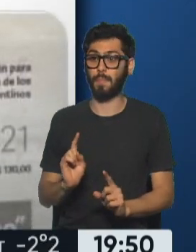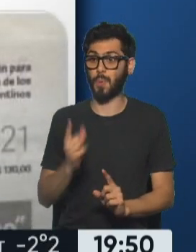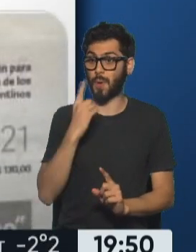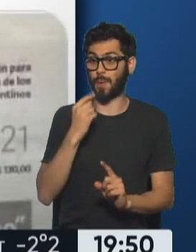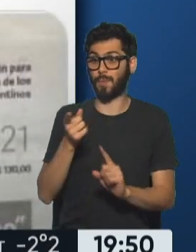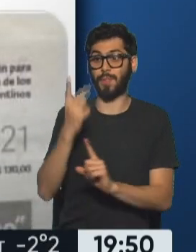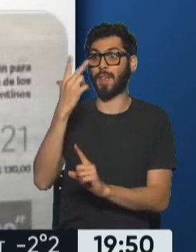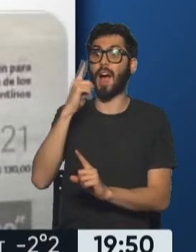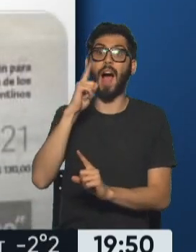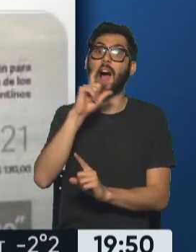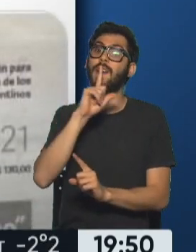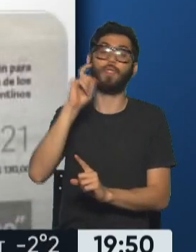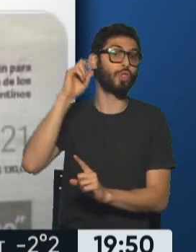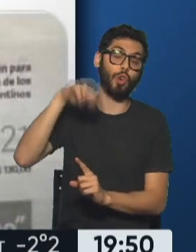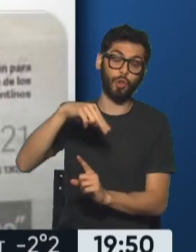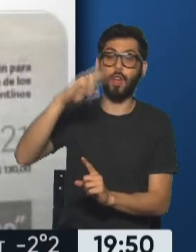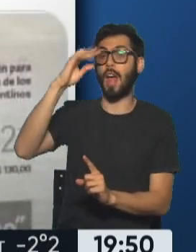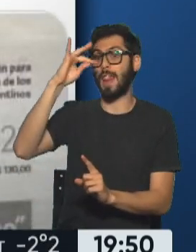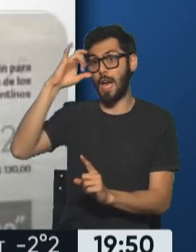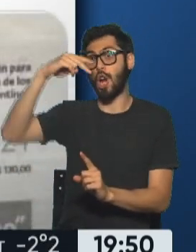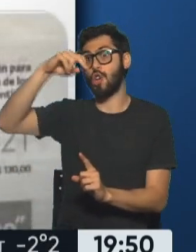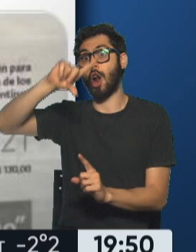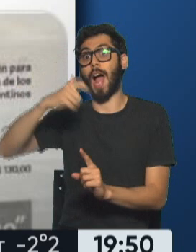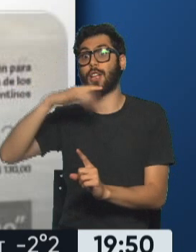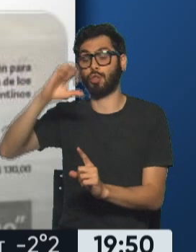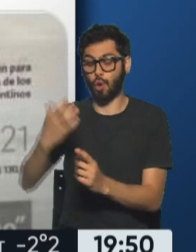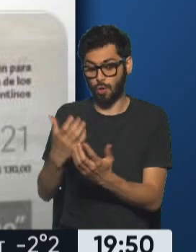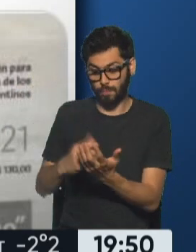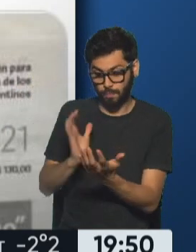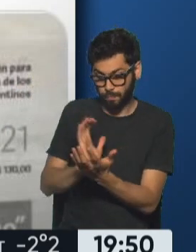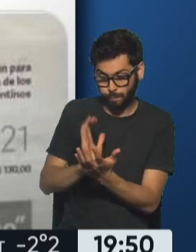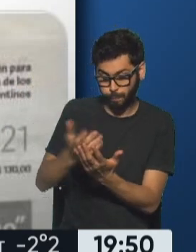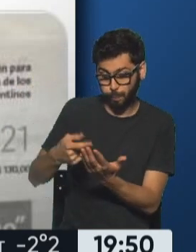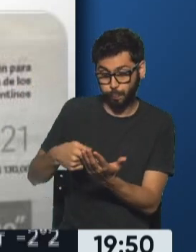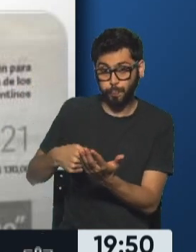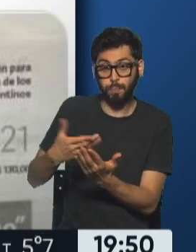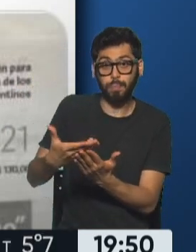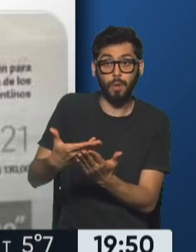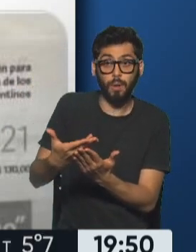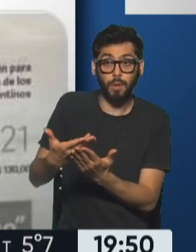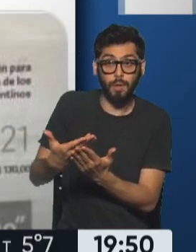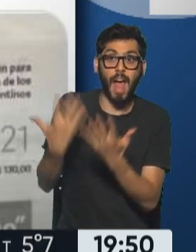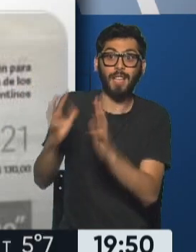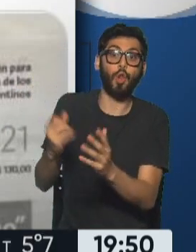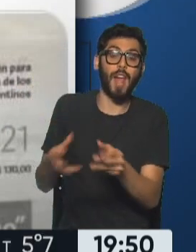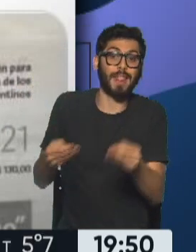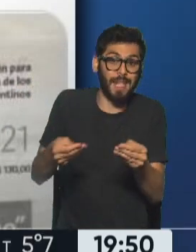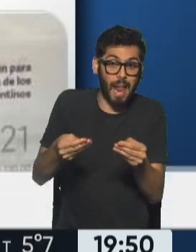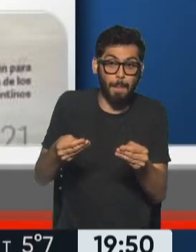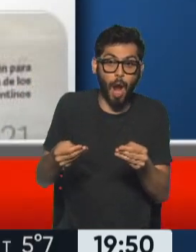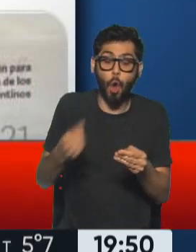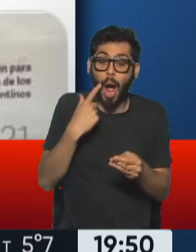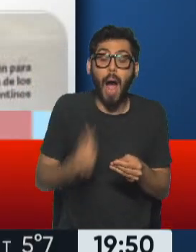Hayton de Nolasco en la mano, una renuncia absolutamente inesperada y sin una respuesta inmediata para dar. Casi que cuando vos lo analizás en